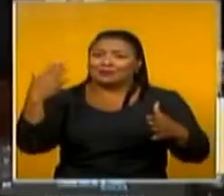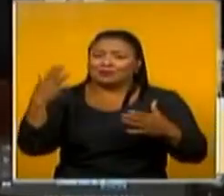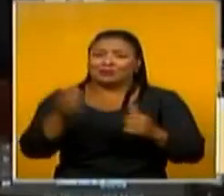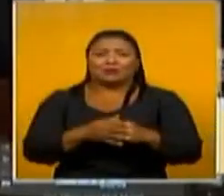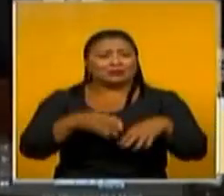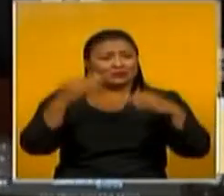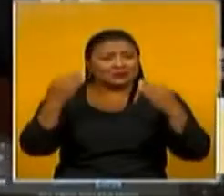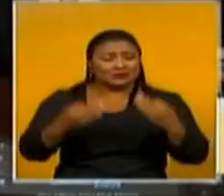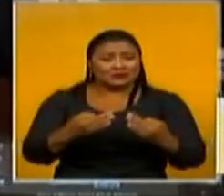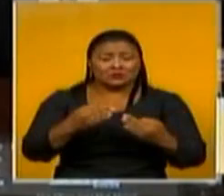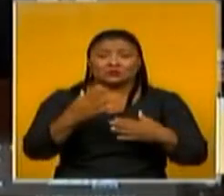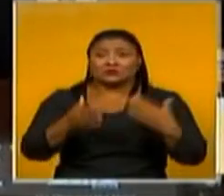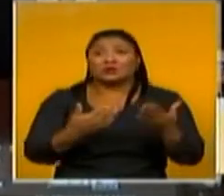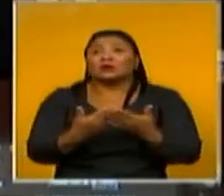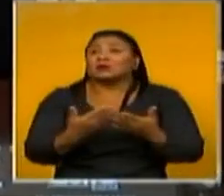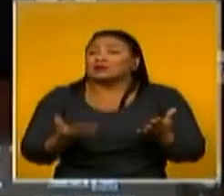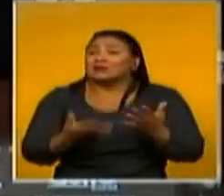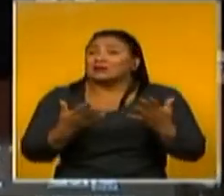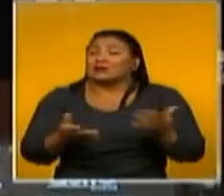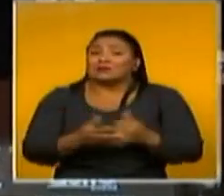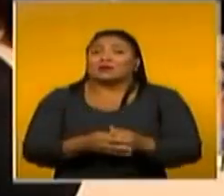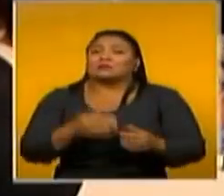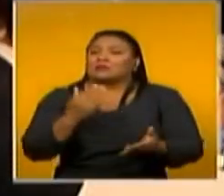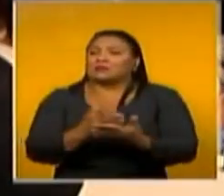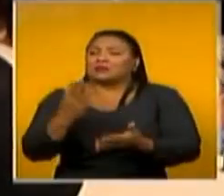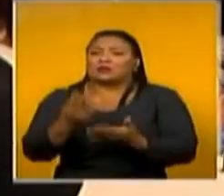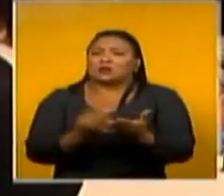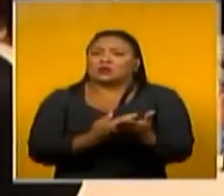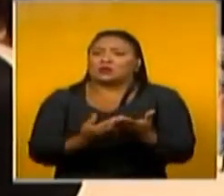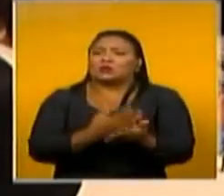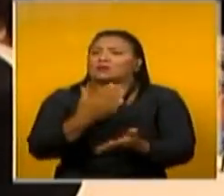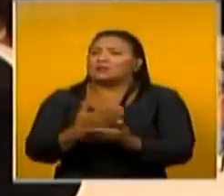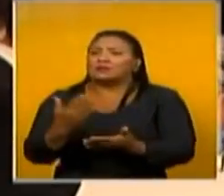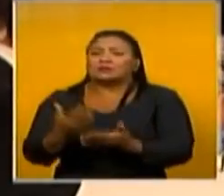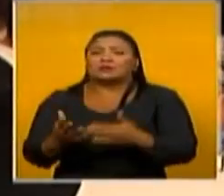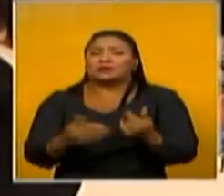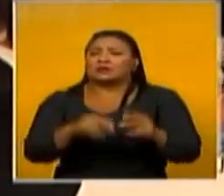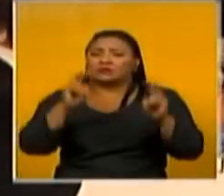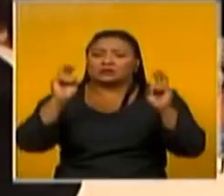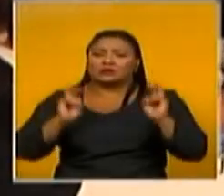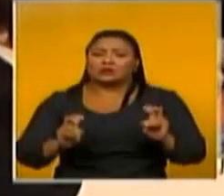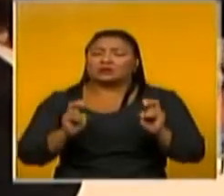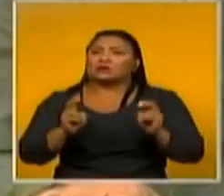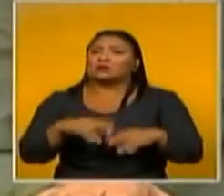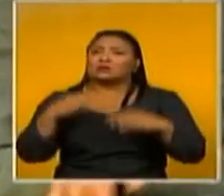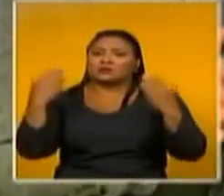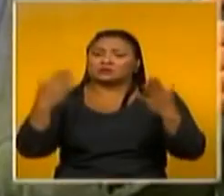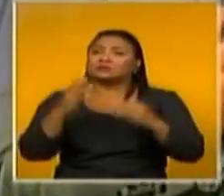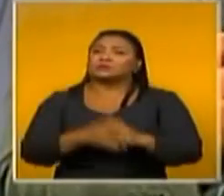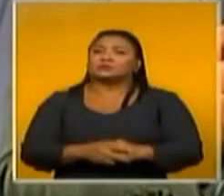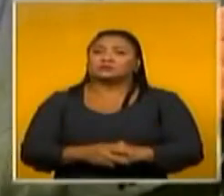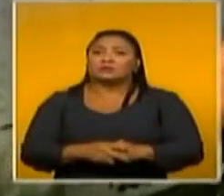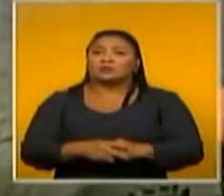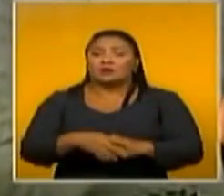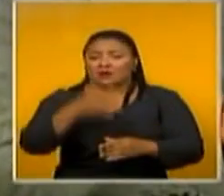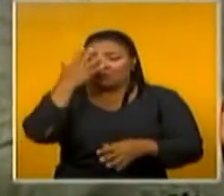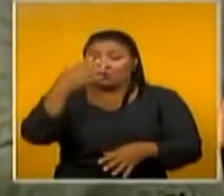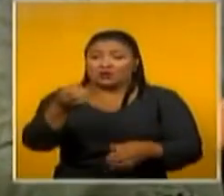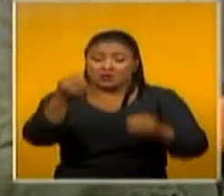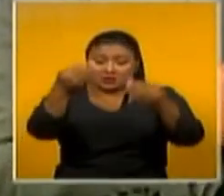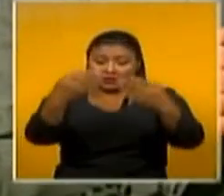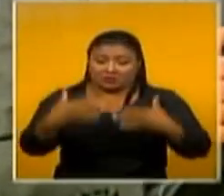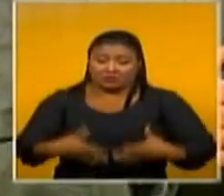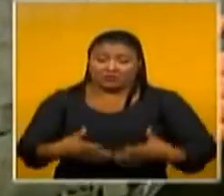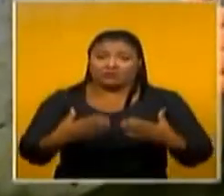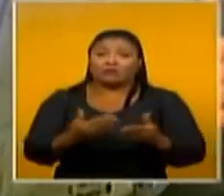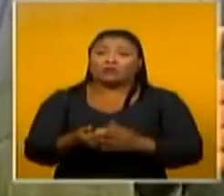verdadero detonante serían las múltiples postergaciones de reuniones en este tema por parte del burgomaestre. Porque el informe que fue presentado el día